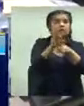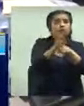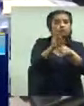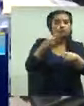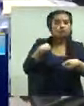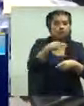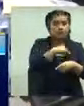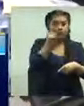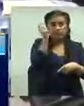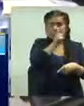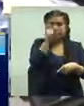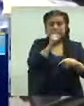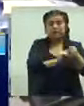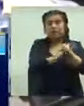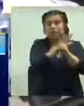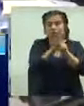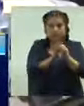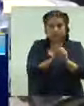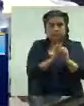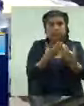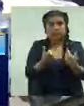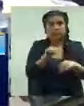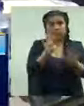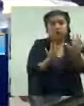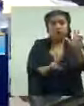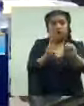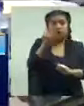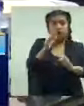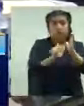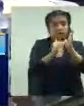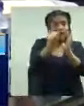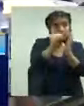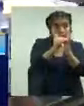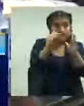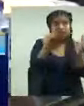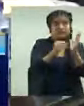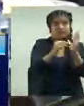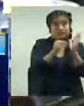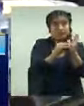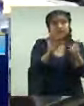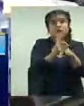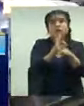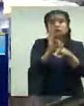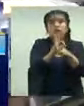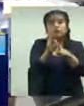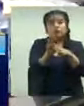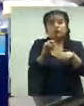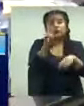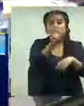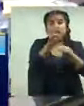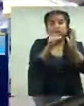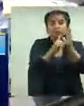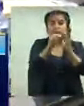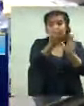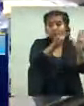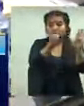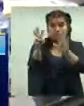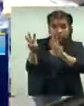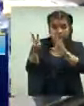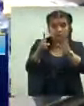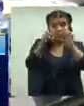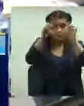sin pandemia, con esos 12.000 millones de quetzales en funcionamiento, 2.800 millones de quetzales de